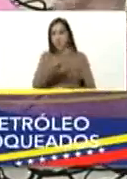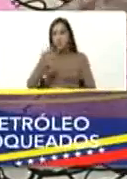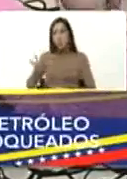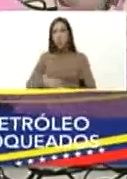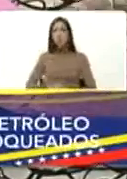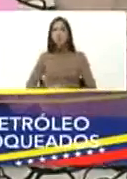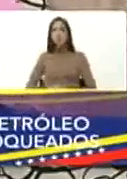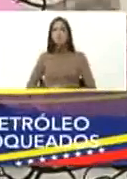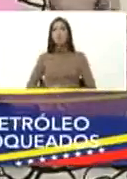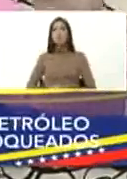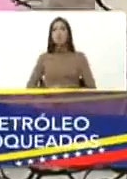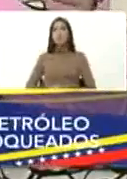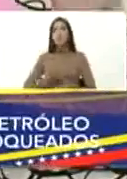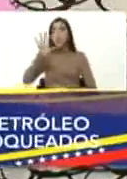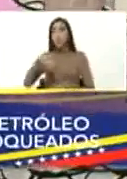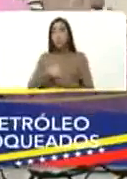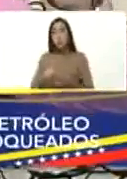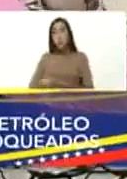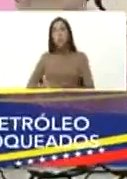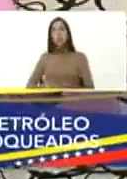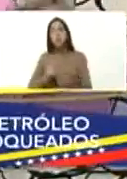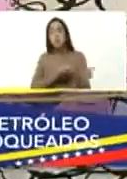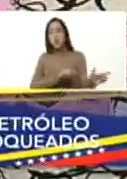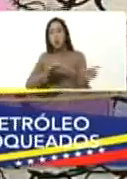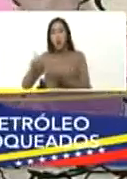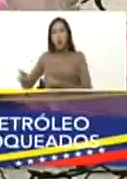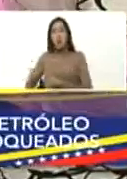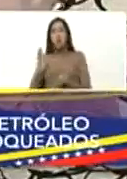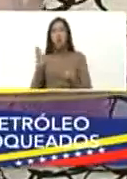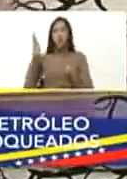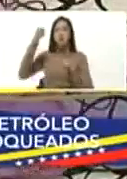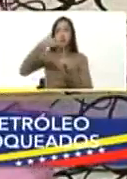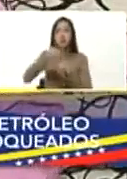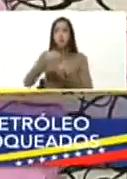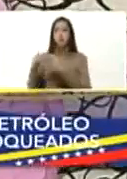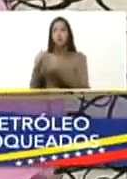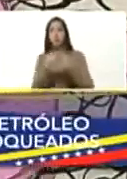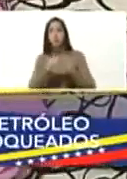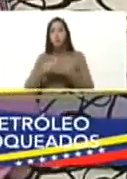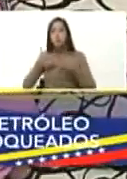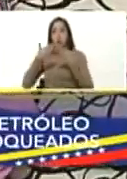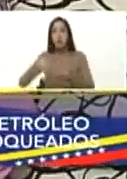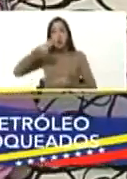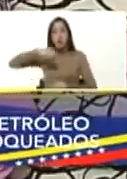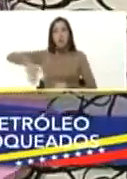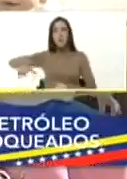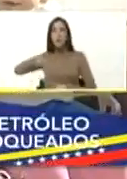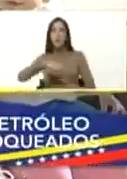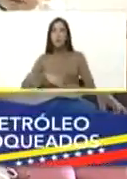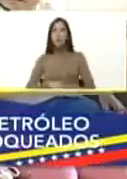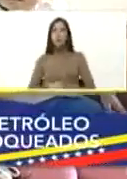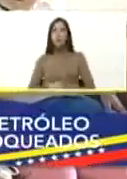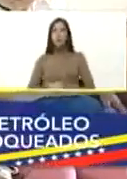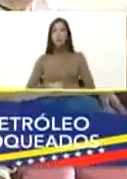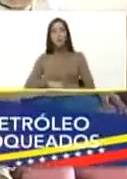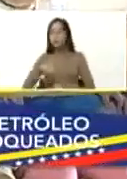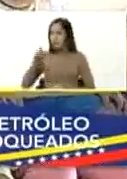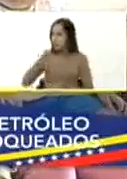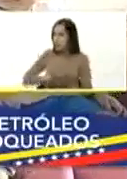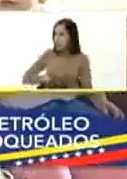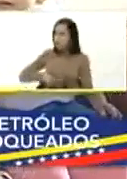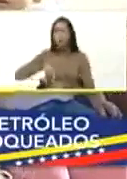de llegar a los 5 millones de viviendas construidas, 5 millones de hogares para el pueblo. Ah, Ricardo. Así es, presidente. Salud con